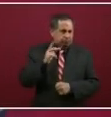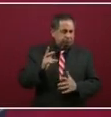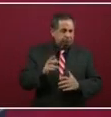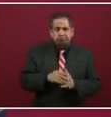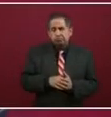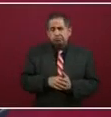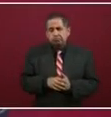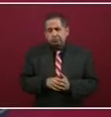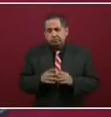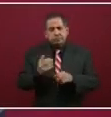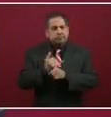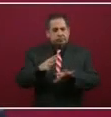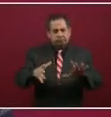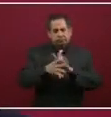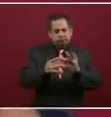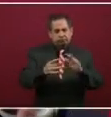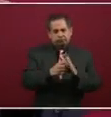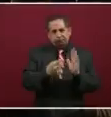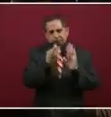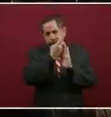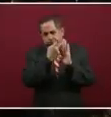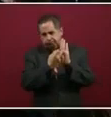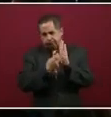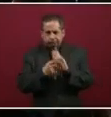hacemos un informe.